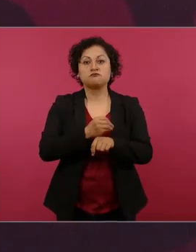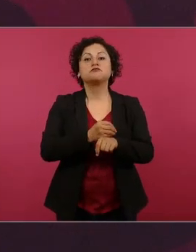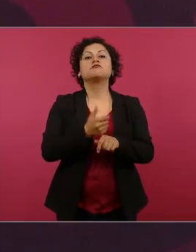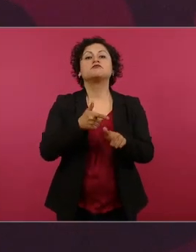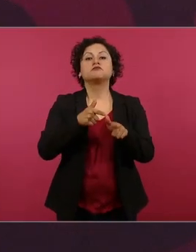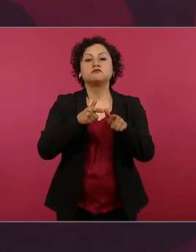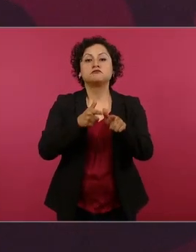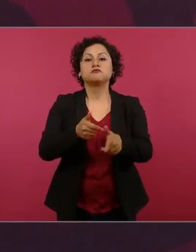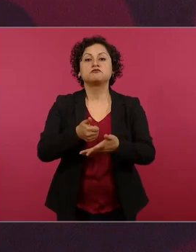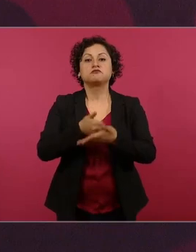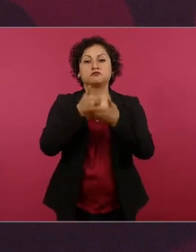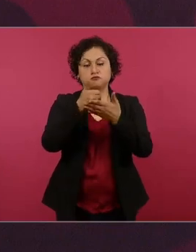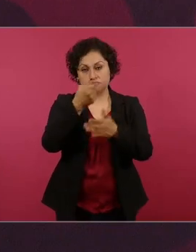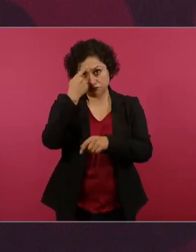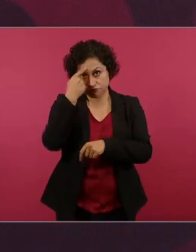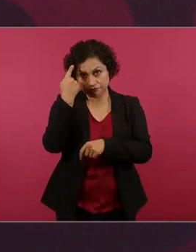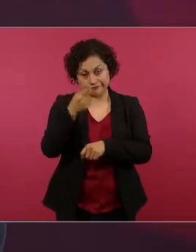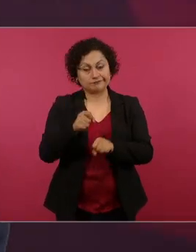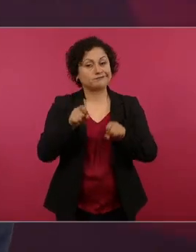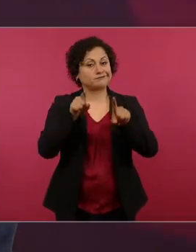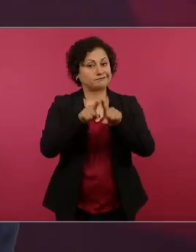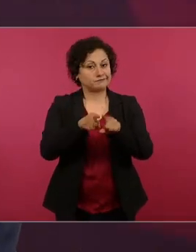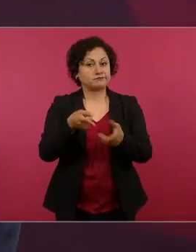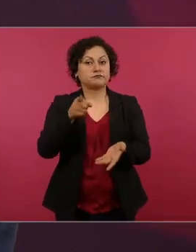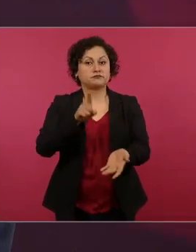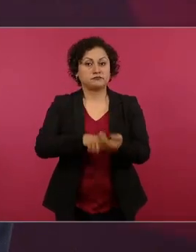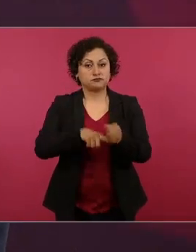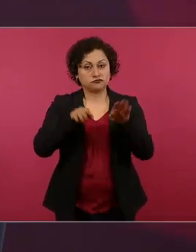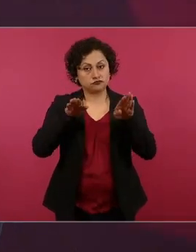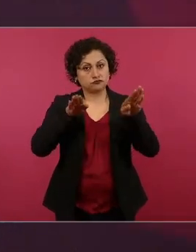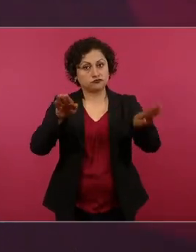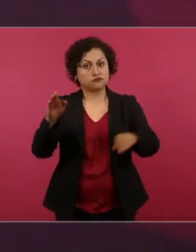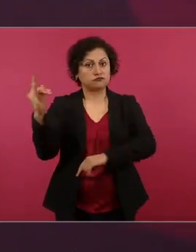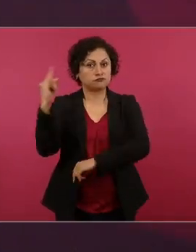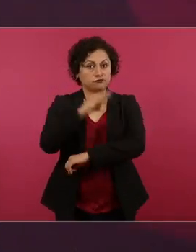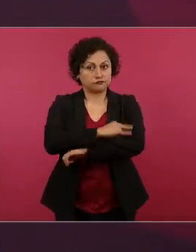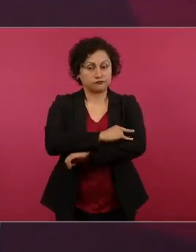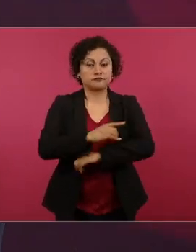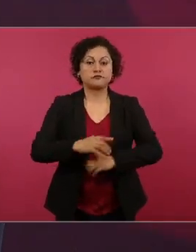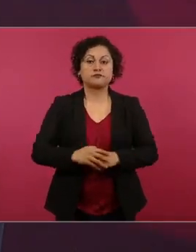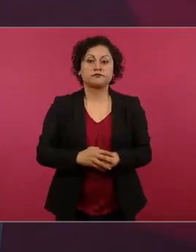y modernización de nuestro aeropuerto. De estos recursos,